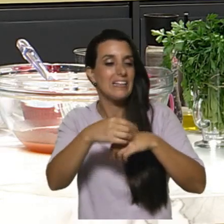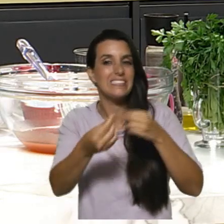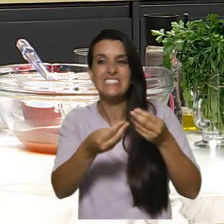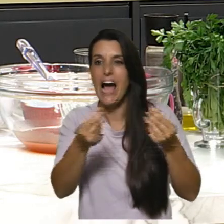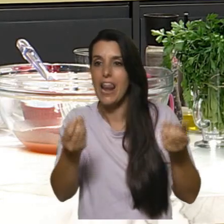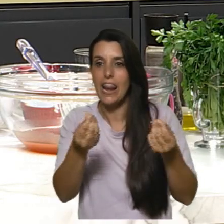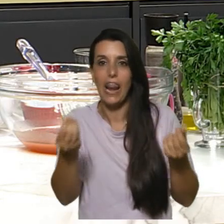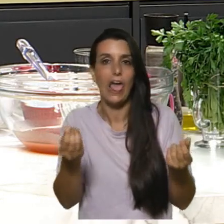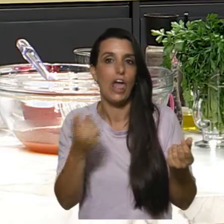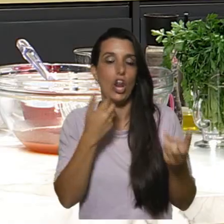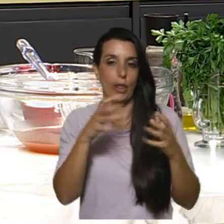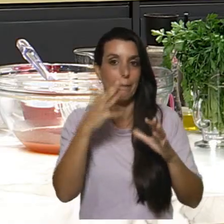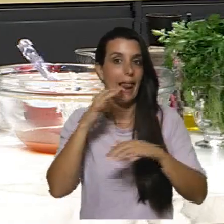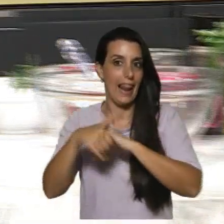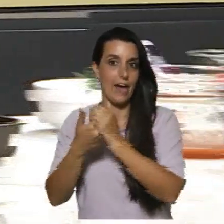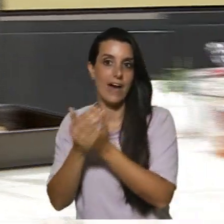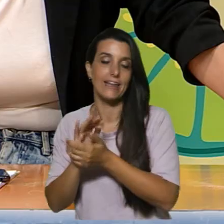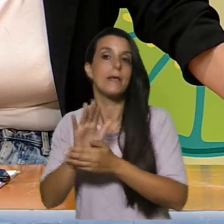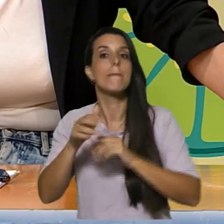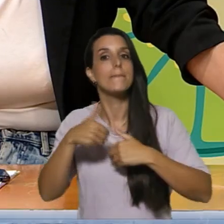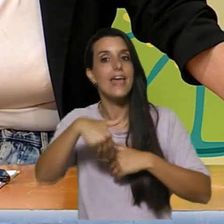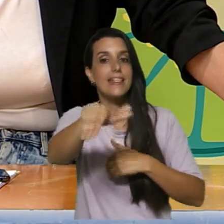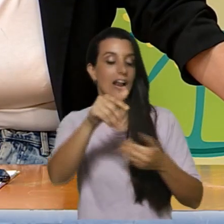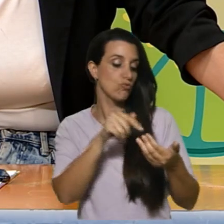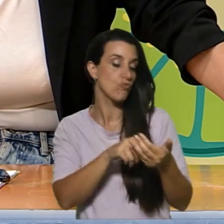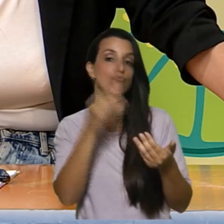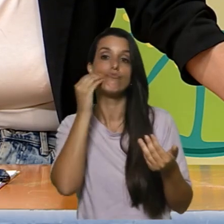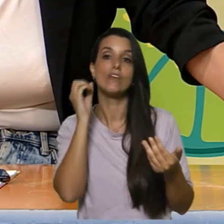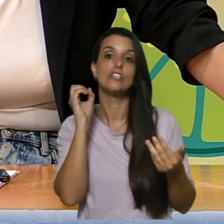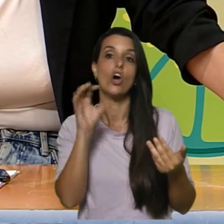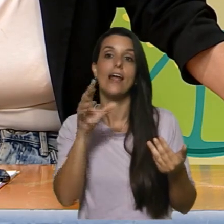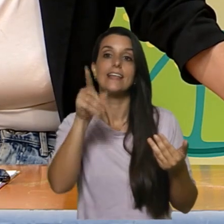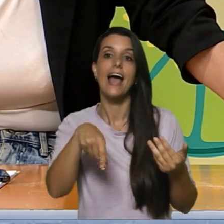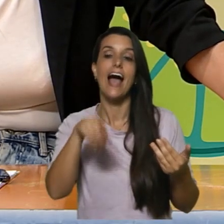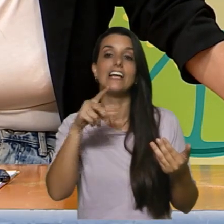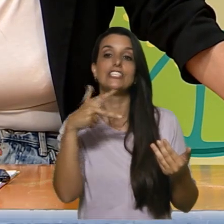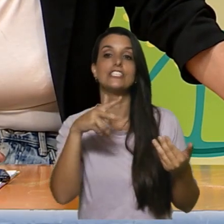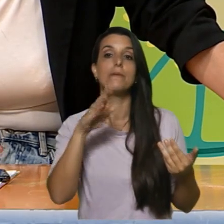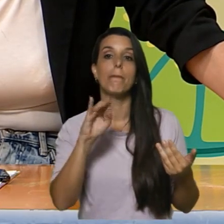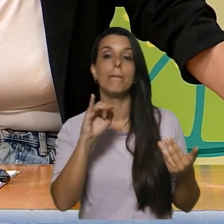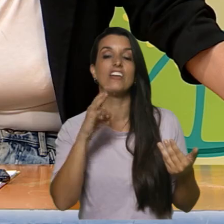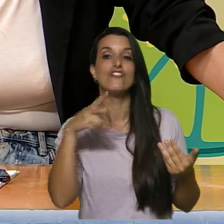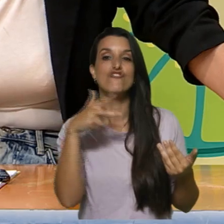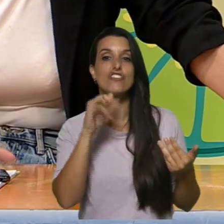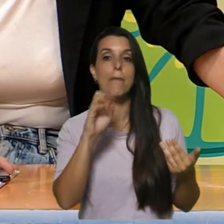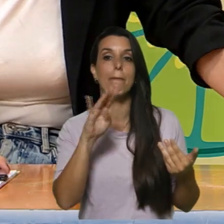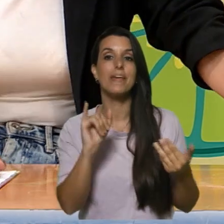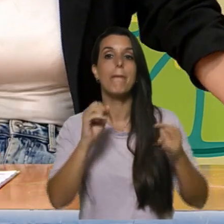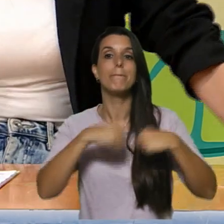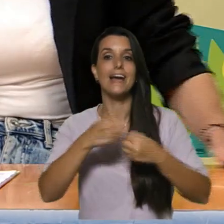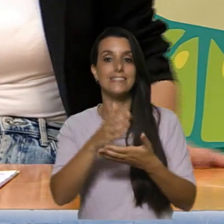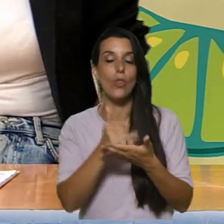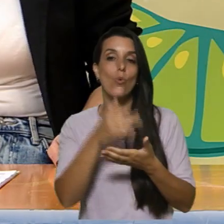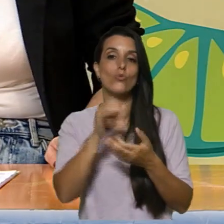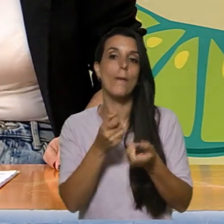cáscara tampoco. Me voy a lavar las manos. Perfecto. Mientras tanto, le mandamos un beso grande a El Chipi desde Paysandú, que nos ha